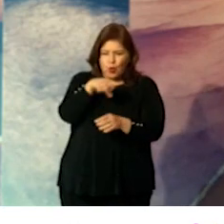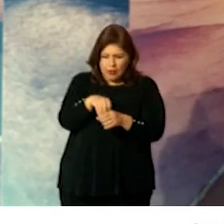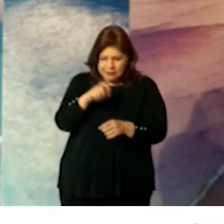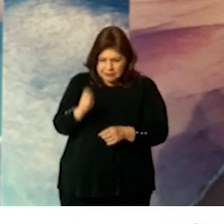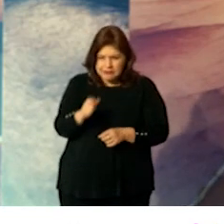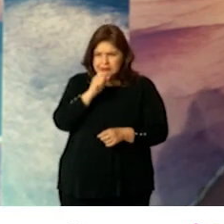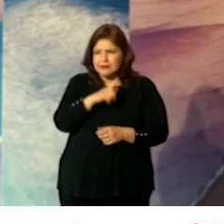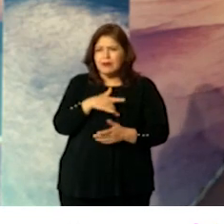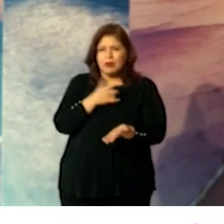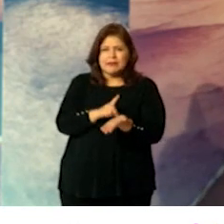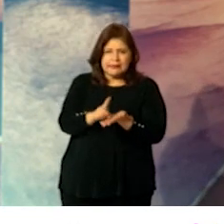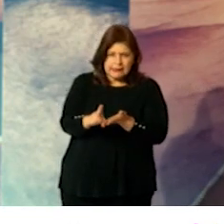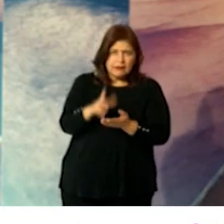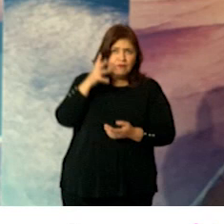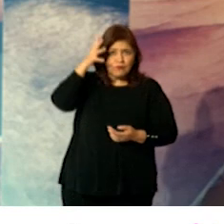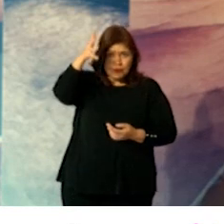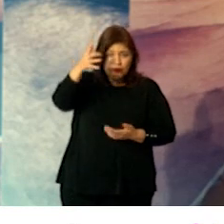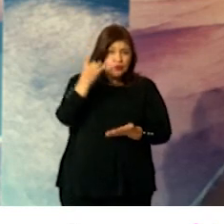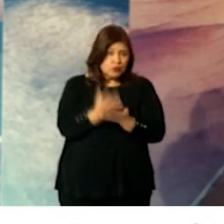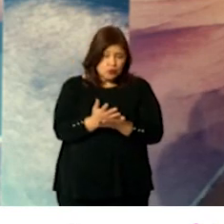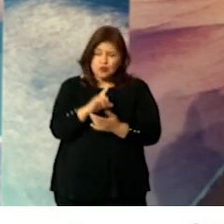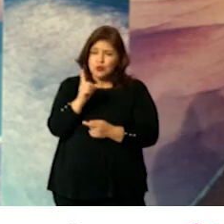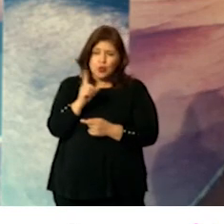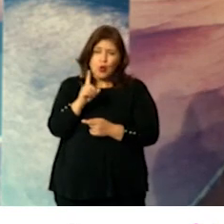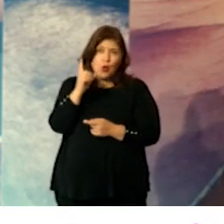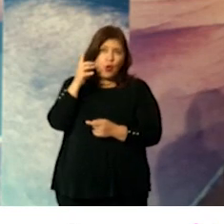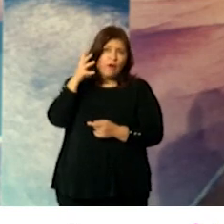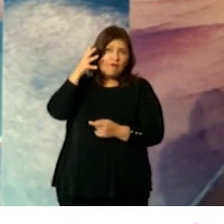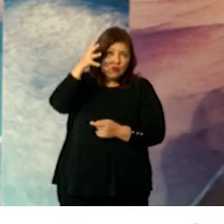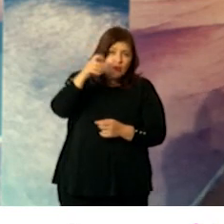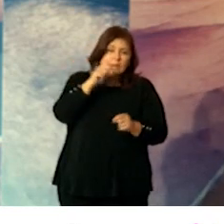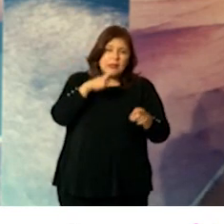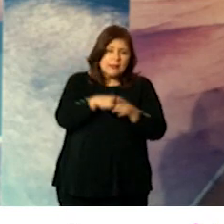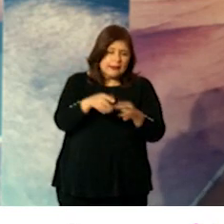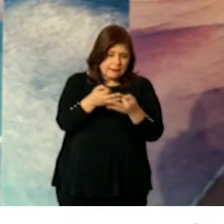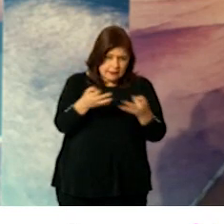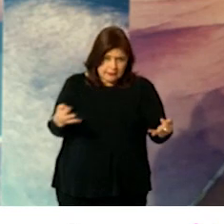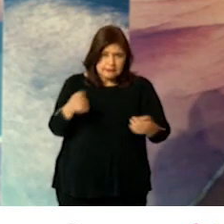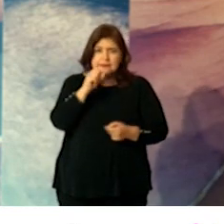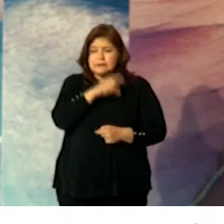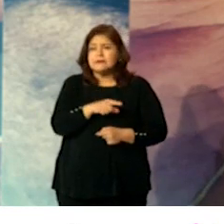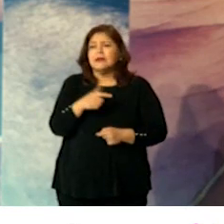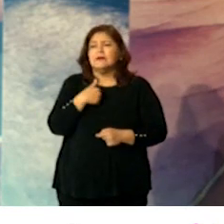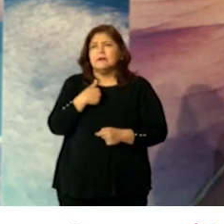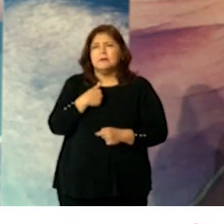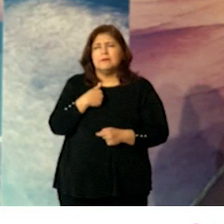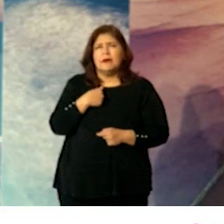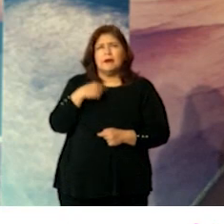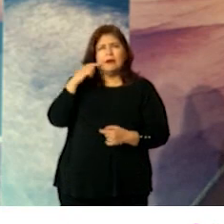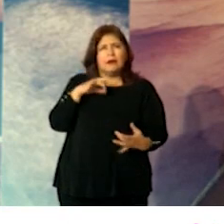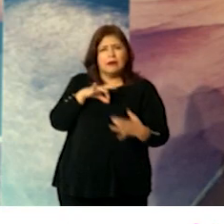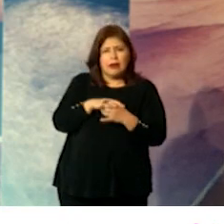el derecho no solamente al futuro, sino que también al territorio? Y también para mí algo que me llega como